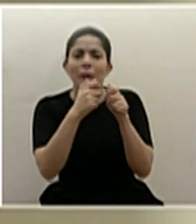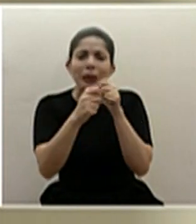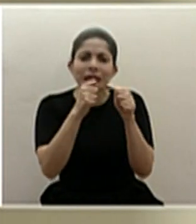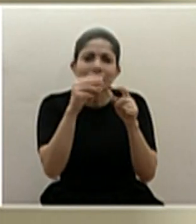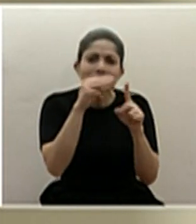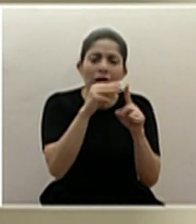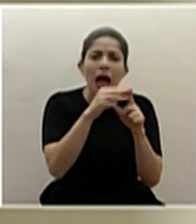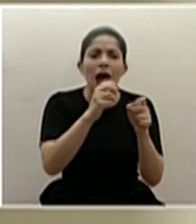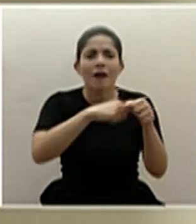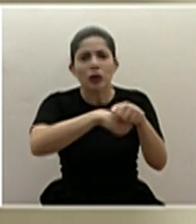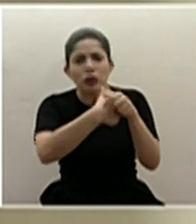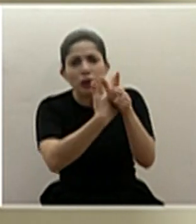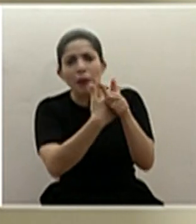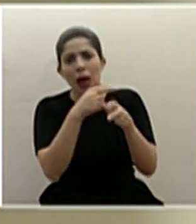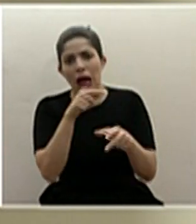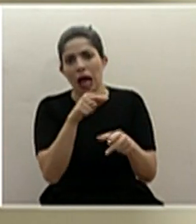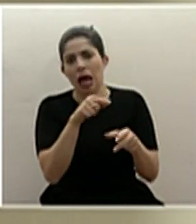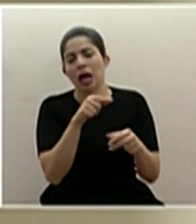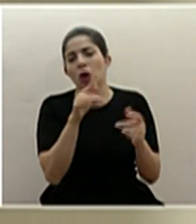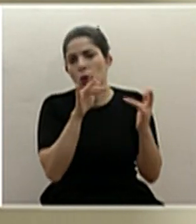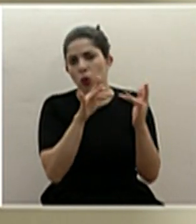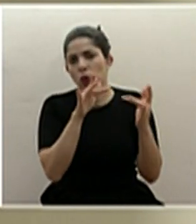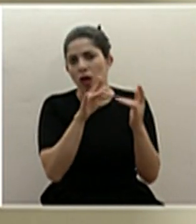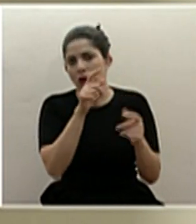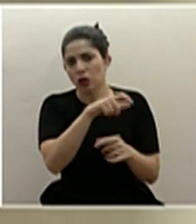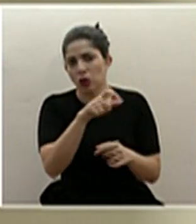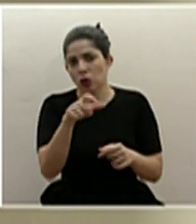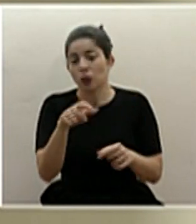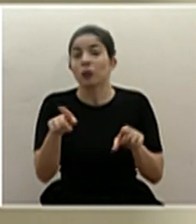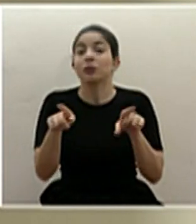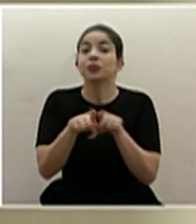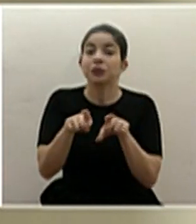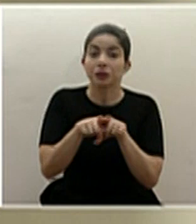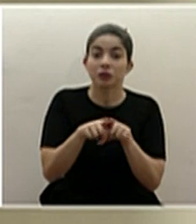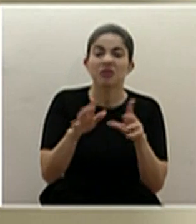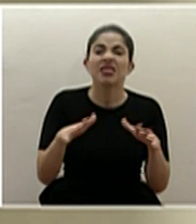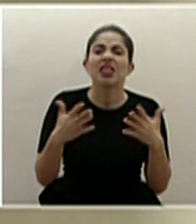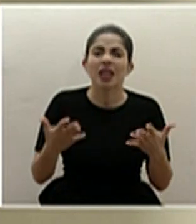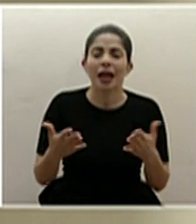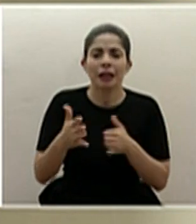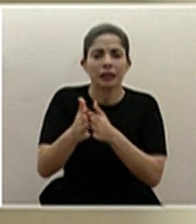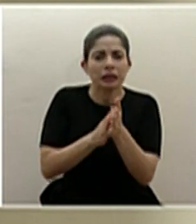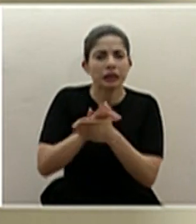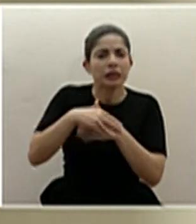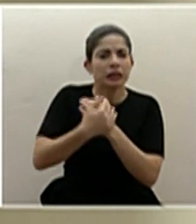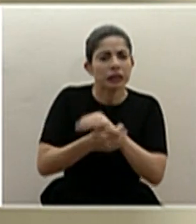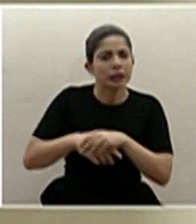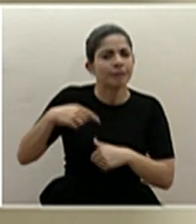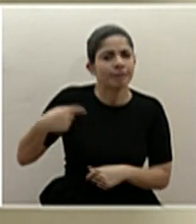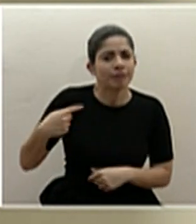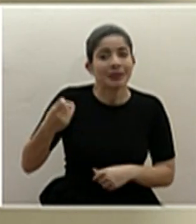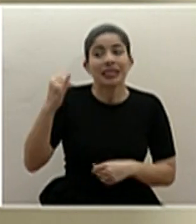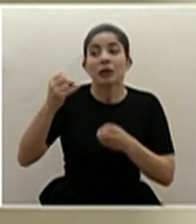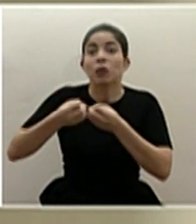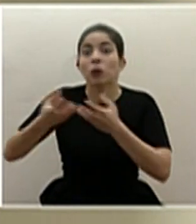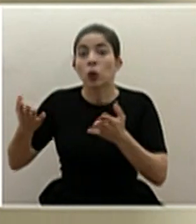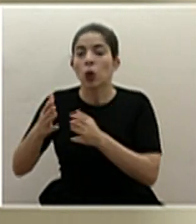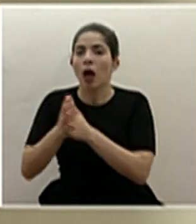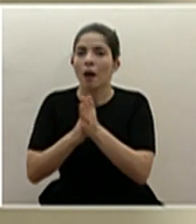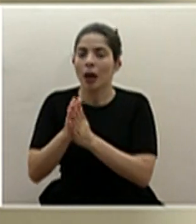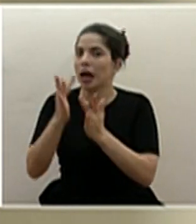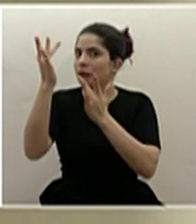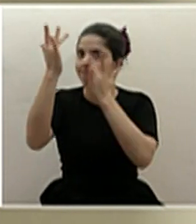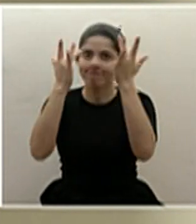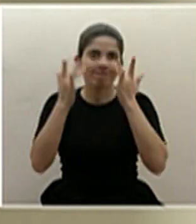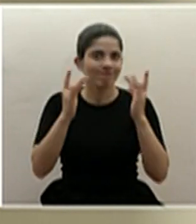mensajes, de más videollamadas, y el hecho también de estarnos lavando las manos cuando estamos en lugares públicos, no